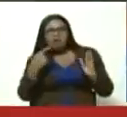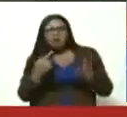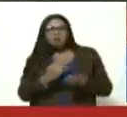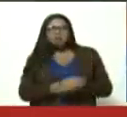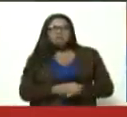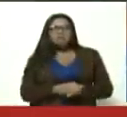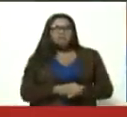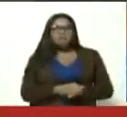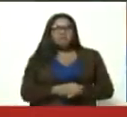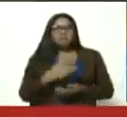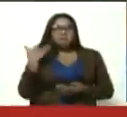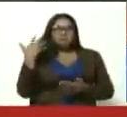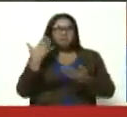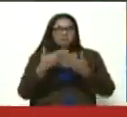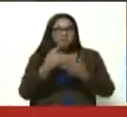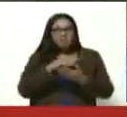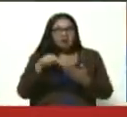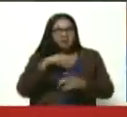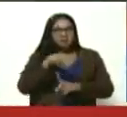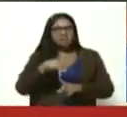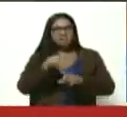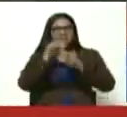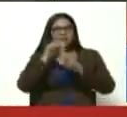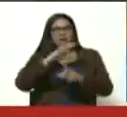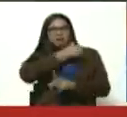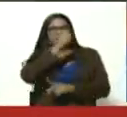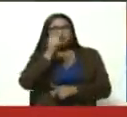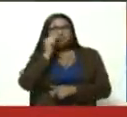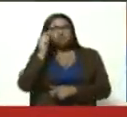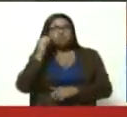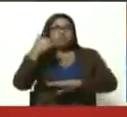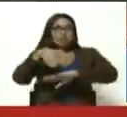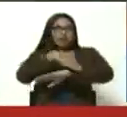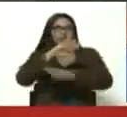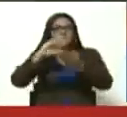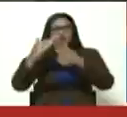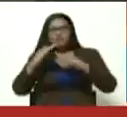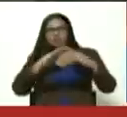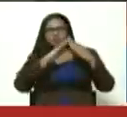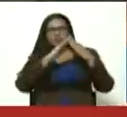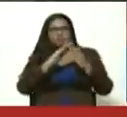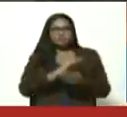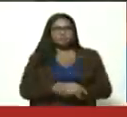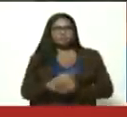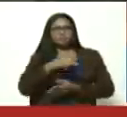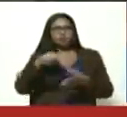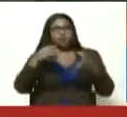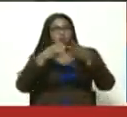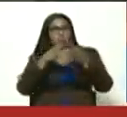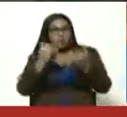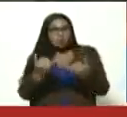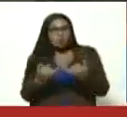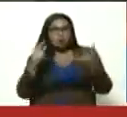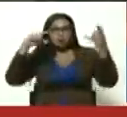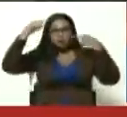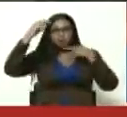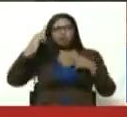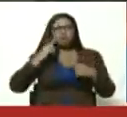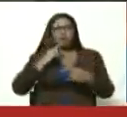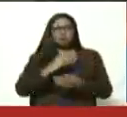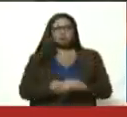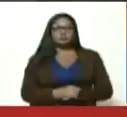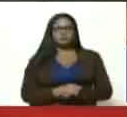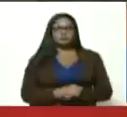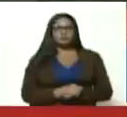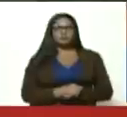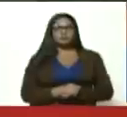que viene desde la elección de los jefes y jefas de calle de comunidades con sus equipos de leche qué